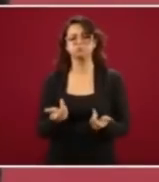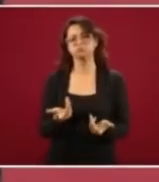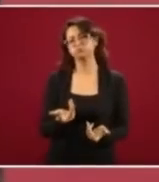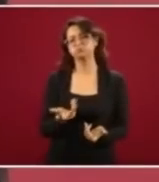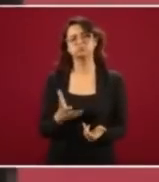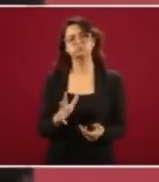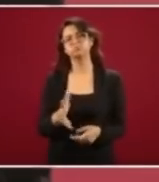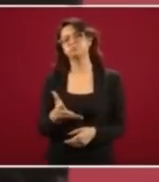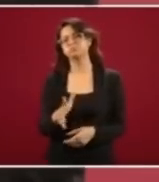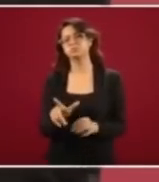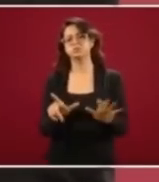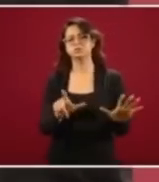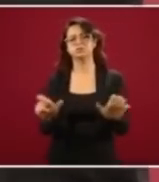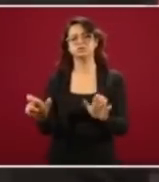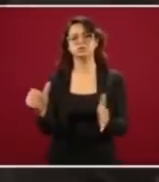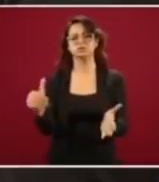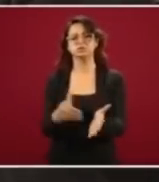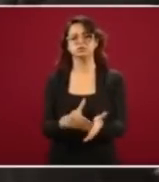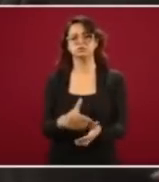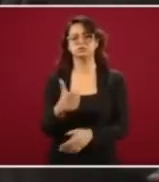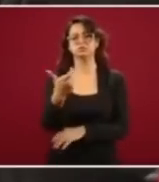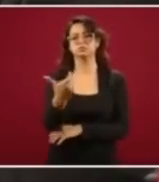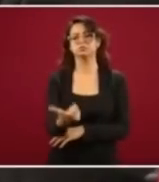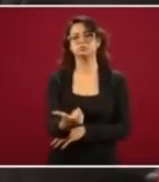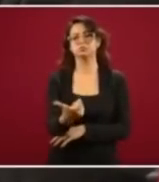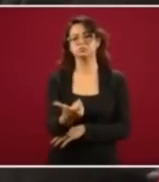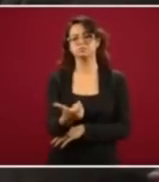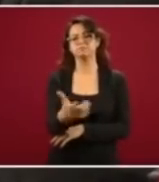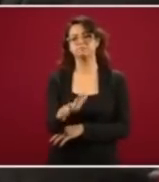alrededor de 700,000 pesos,